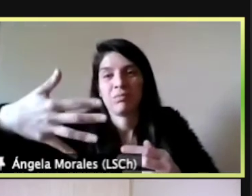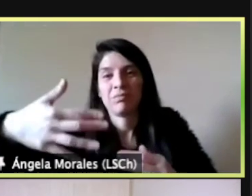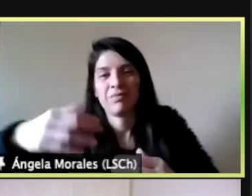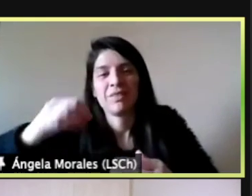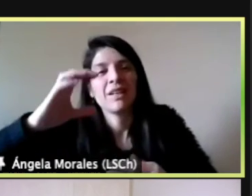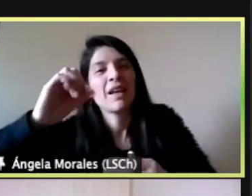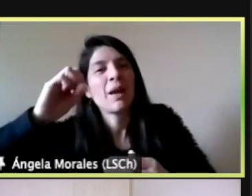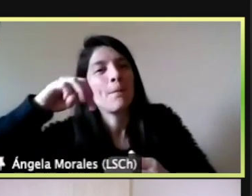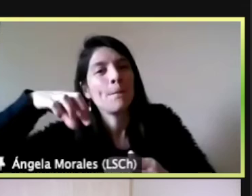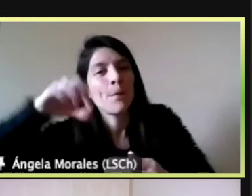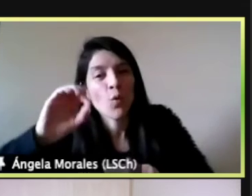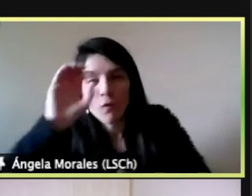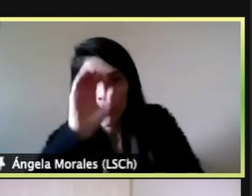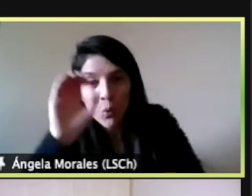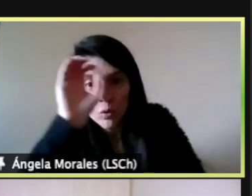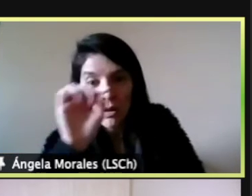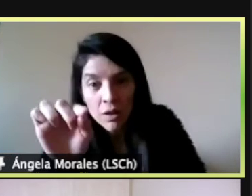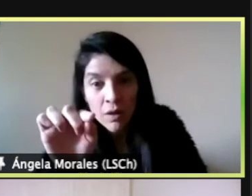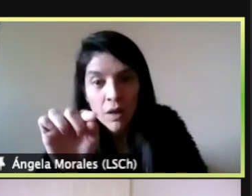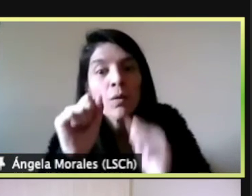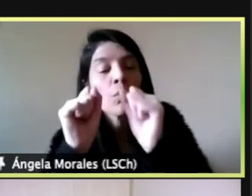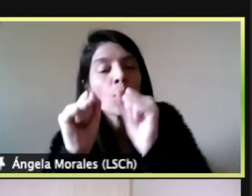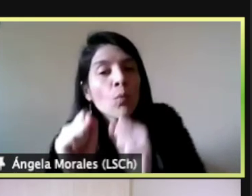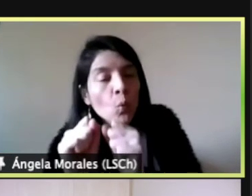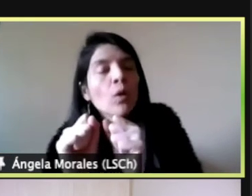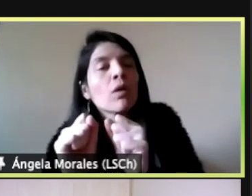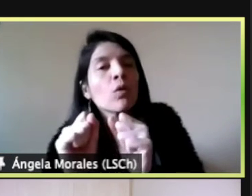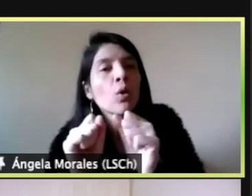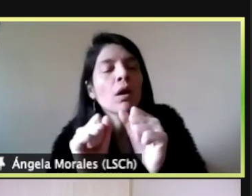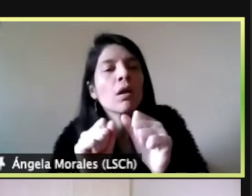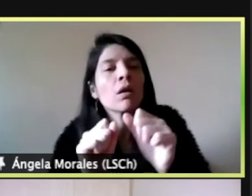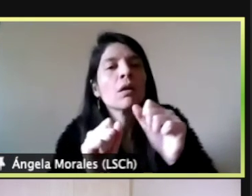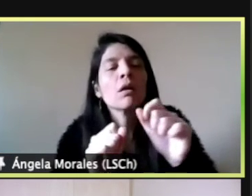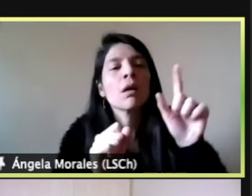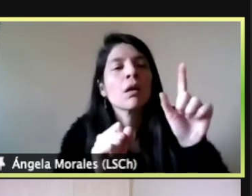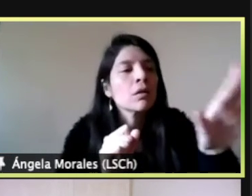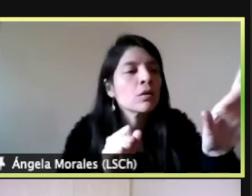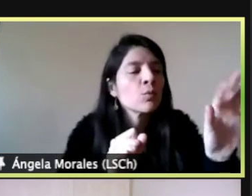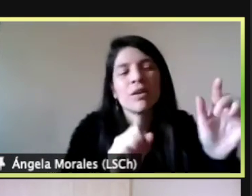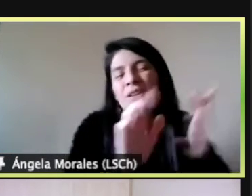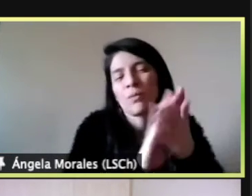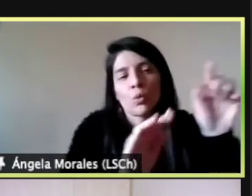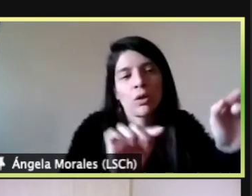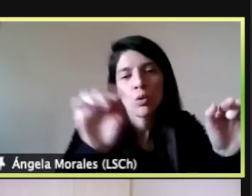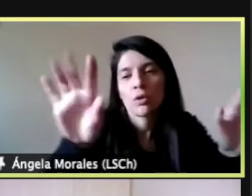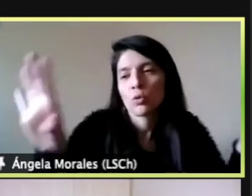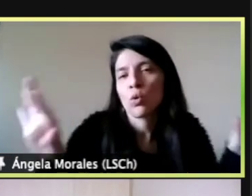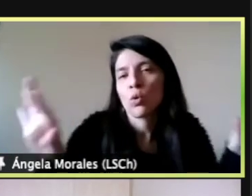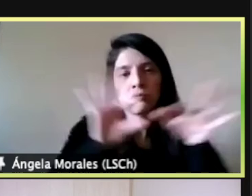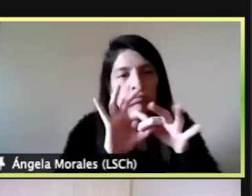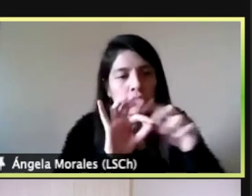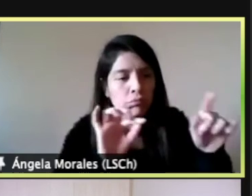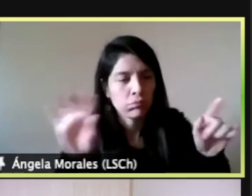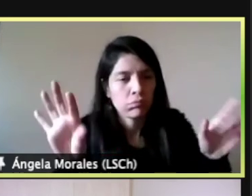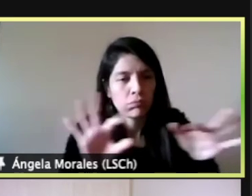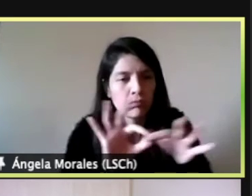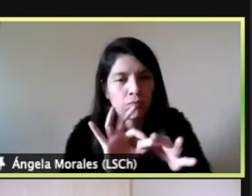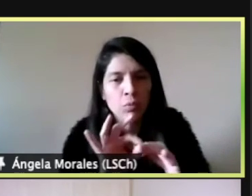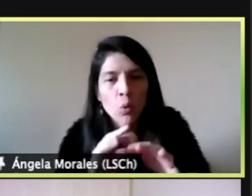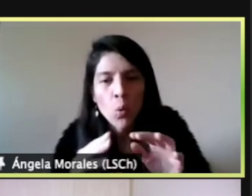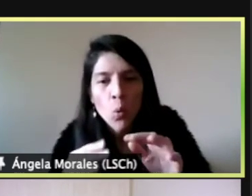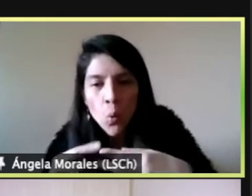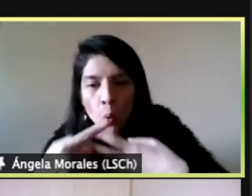yo puedo ir asociando elementos en estos 4 campos que aparecen acá. Está el campo de